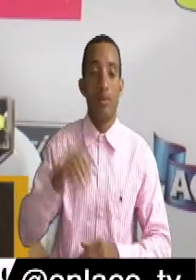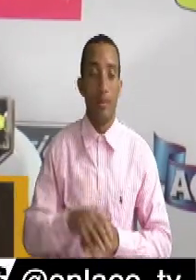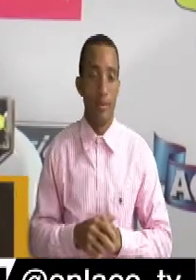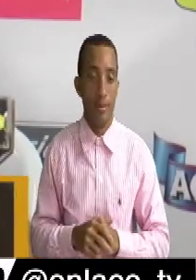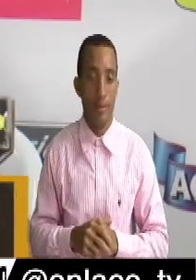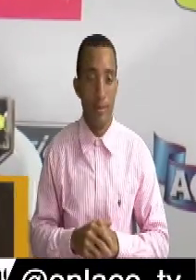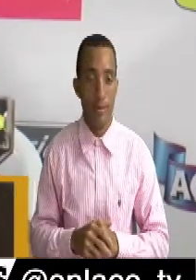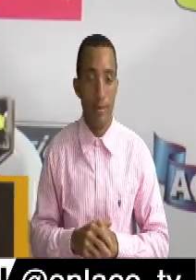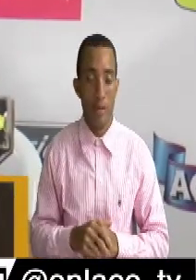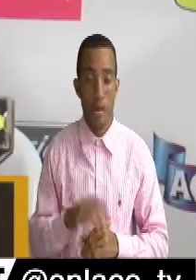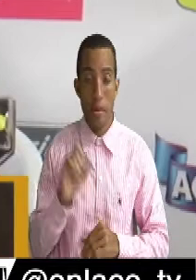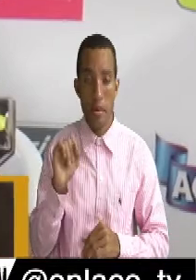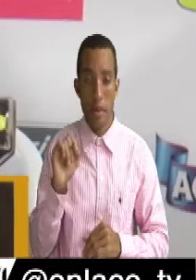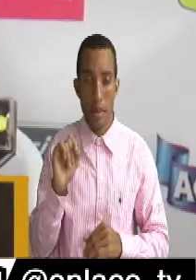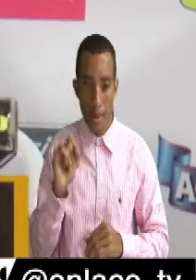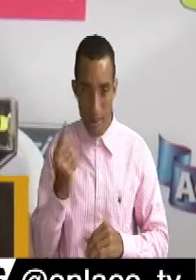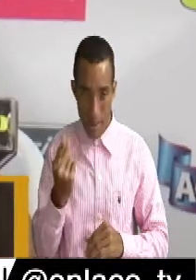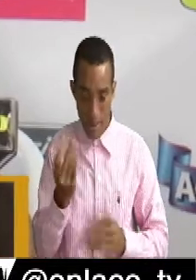Un primer tiempo